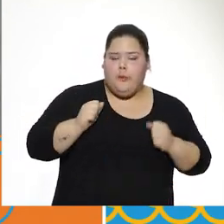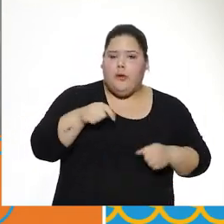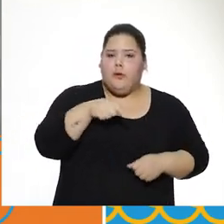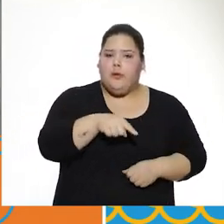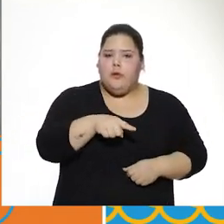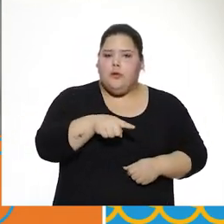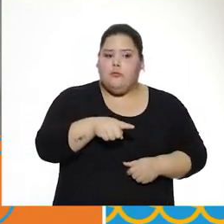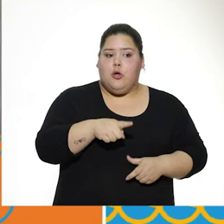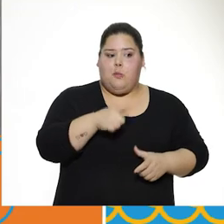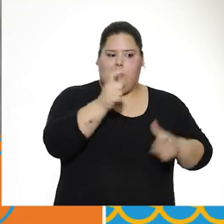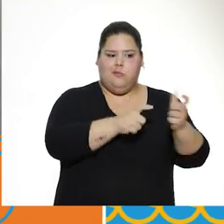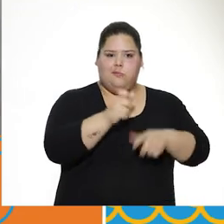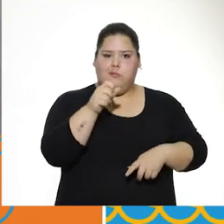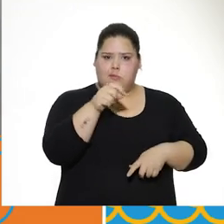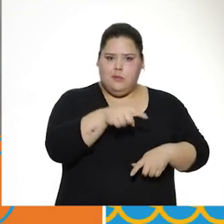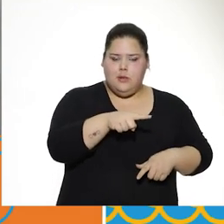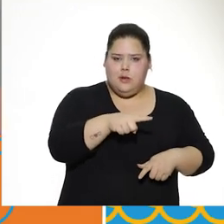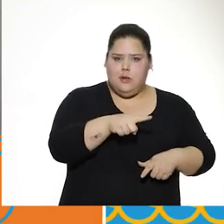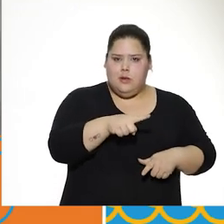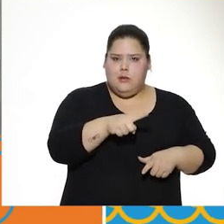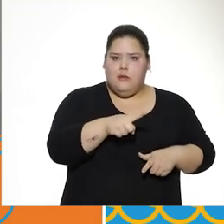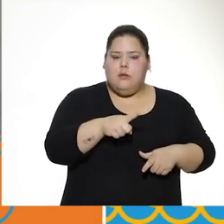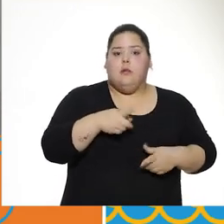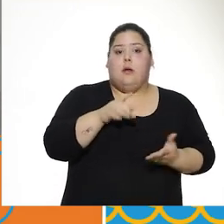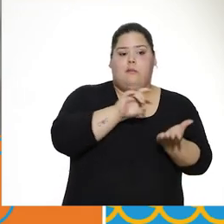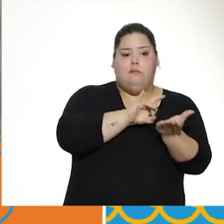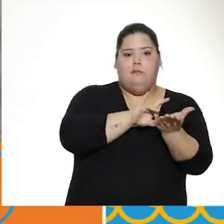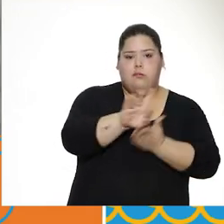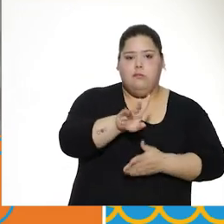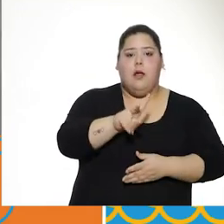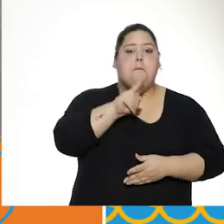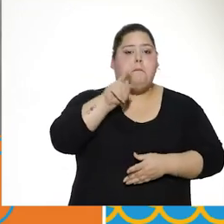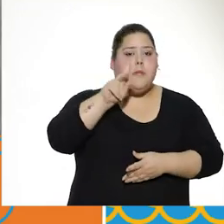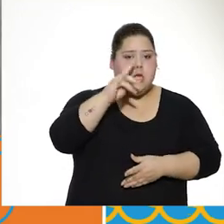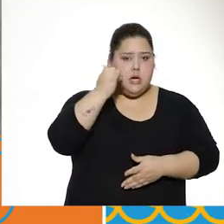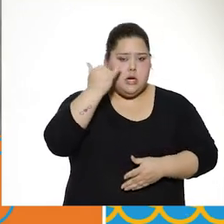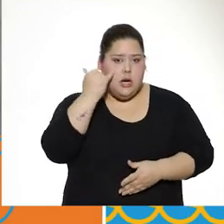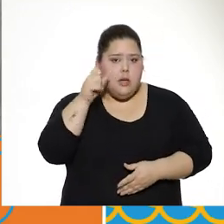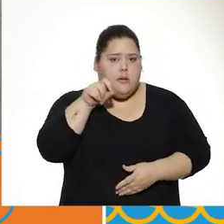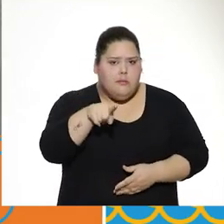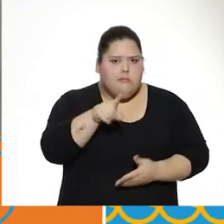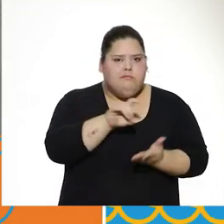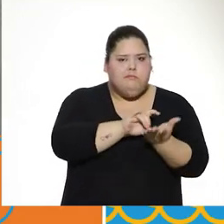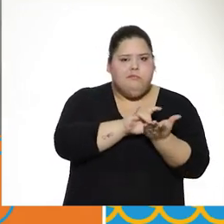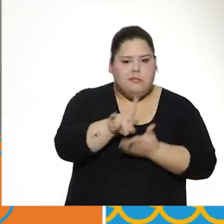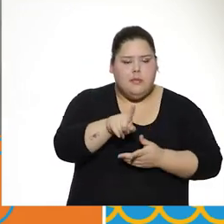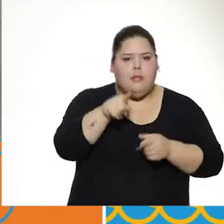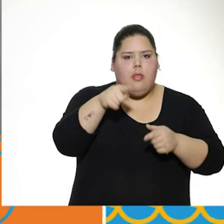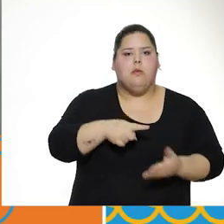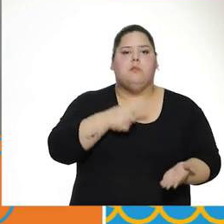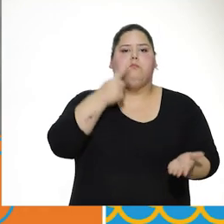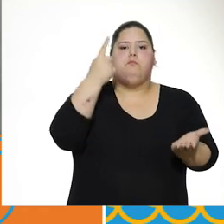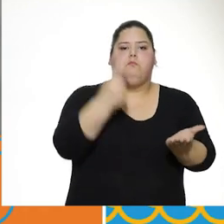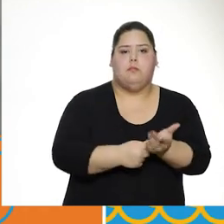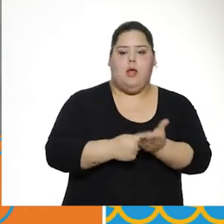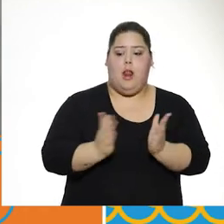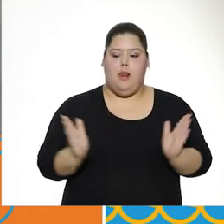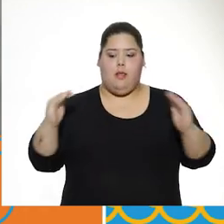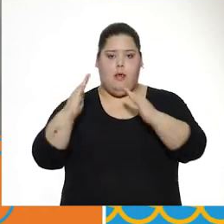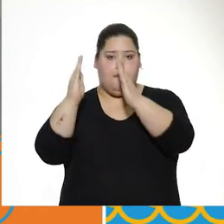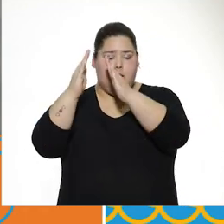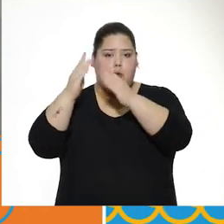mayo, los criollos, luego de provocar la renuncia del virrey Cisnero, impusieron al